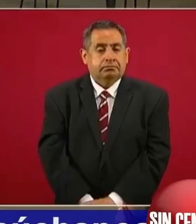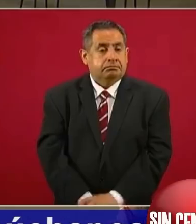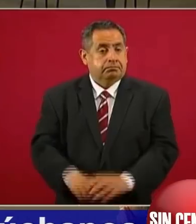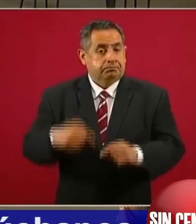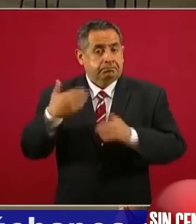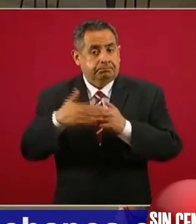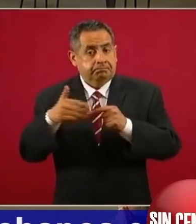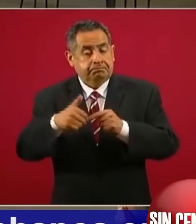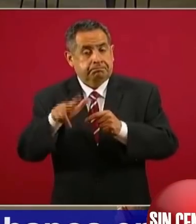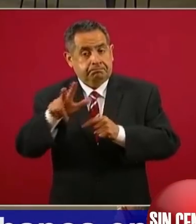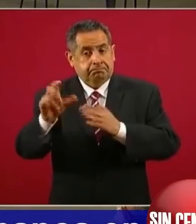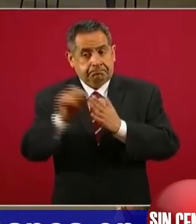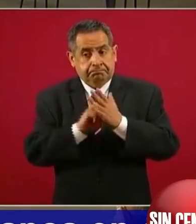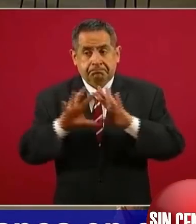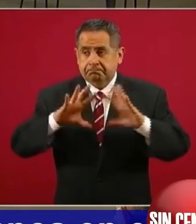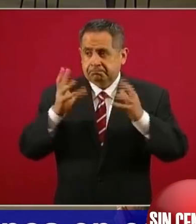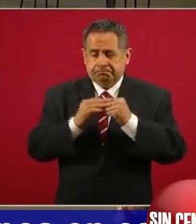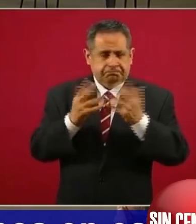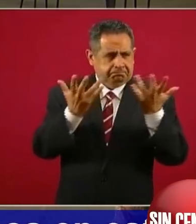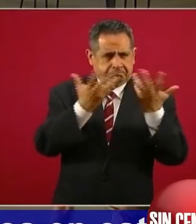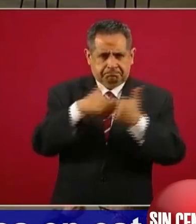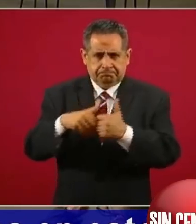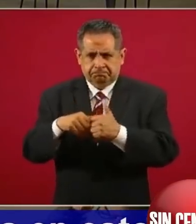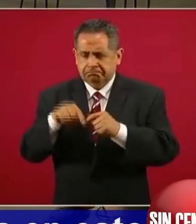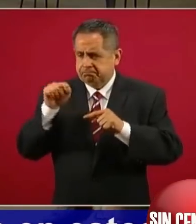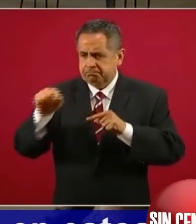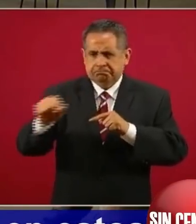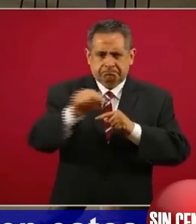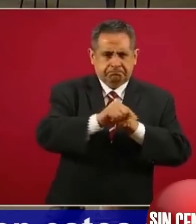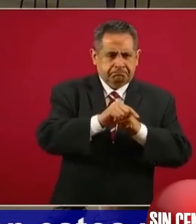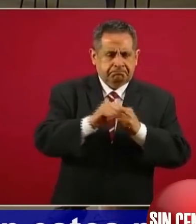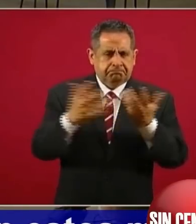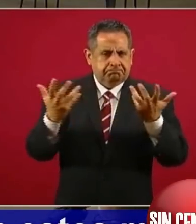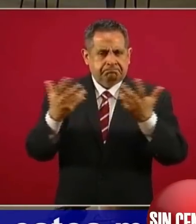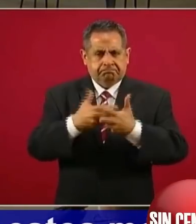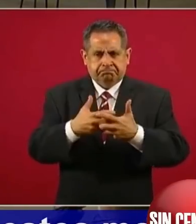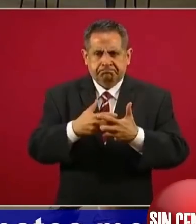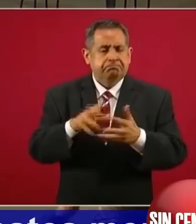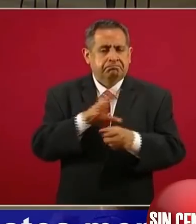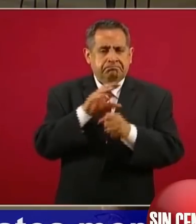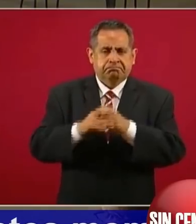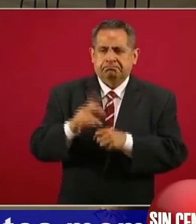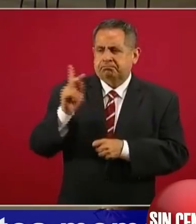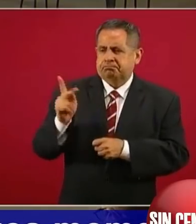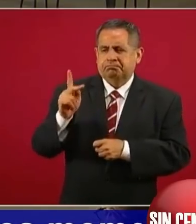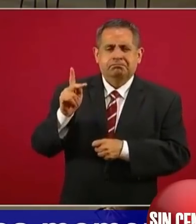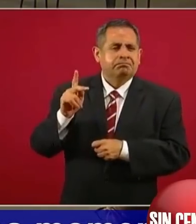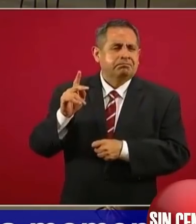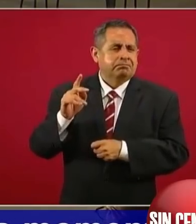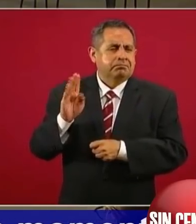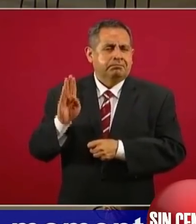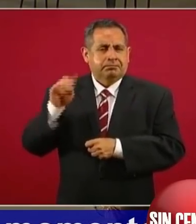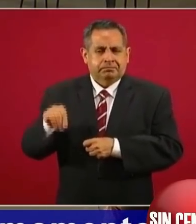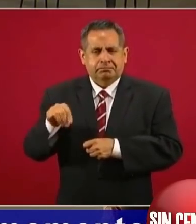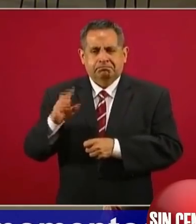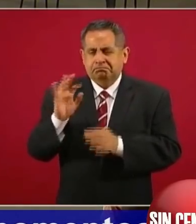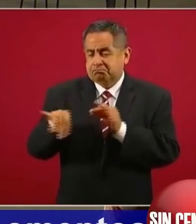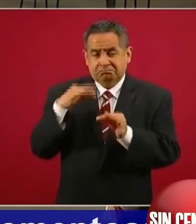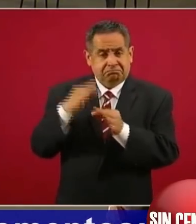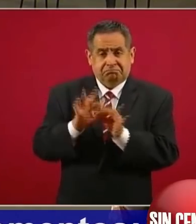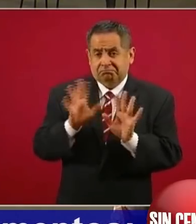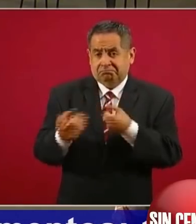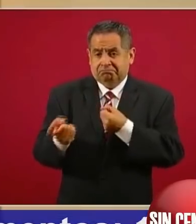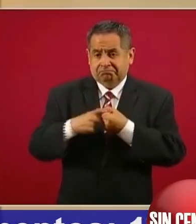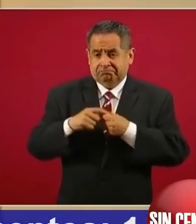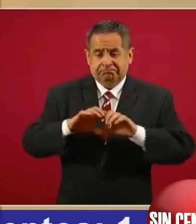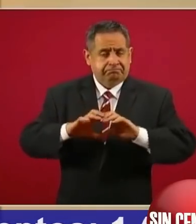aeropuertos del país, hoy tenemos alrededor de la mitad, todos estarán ya integrados a este sistema PBN y realmente esta